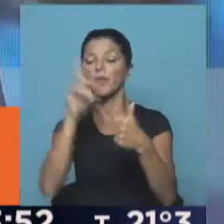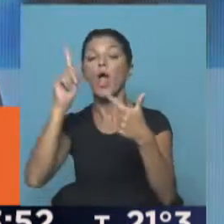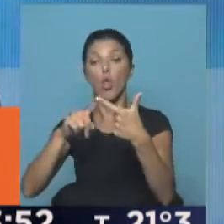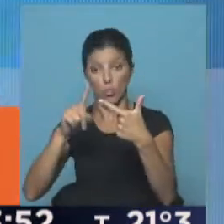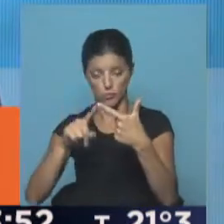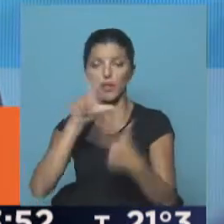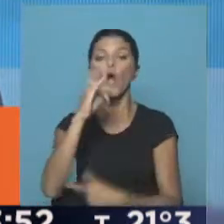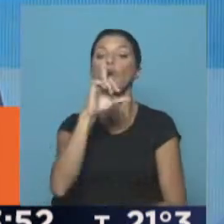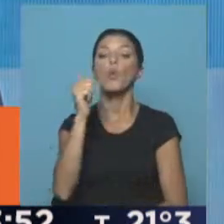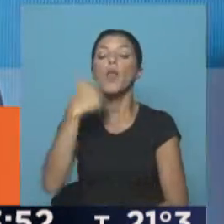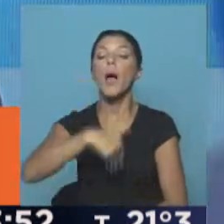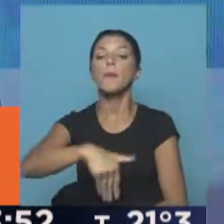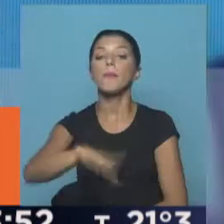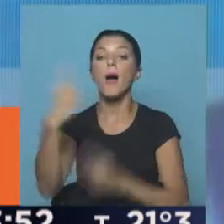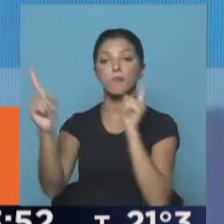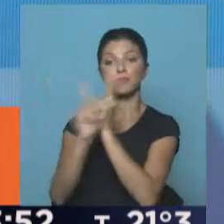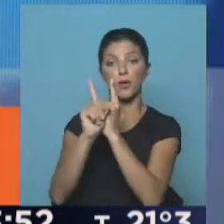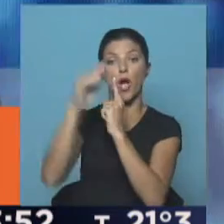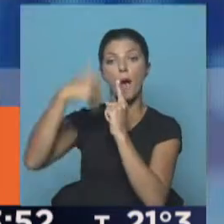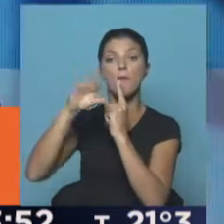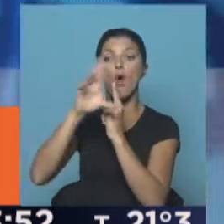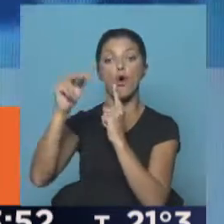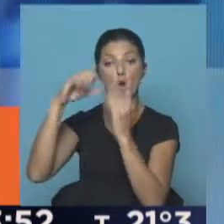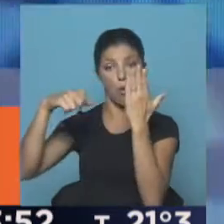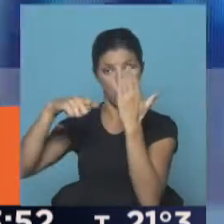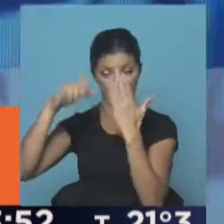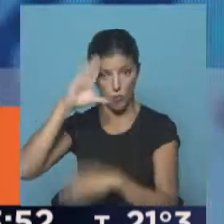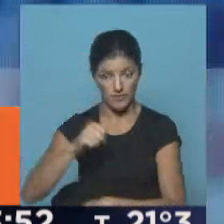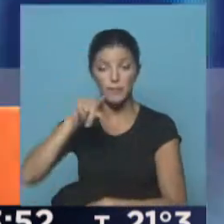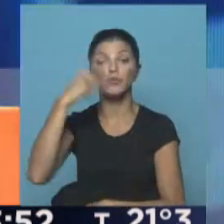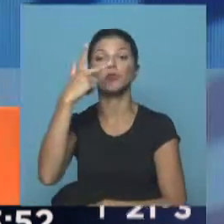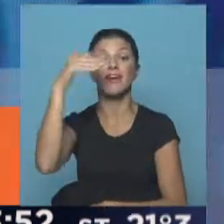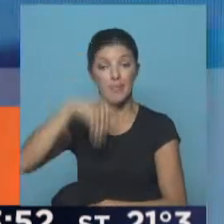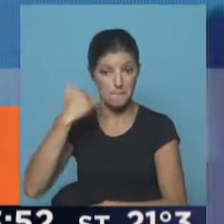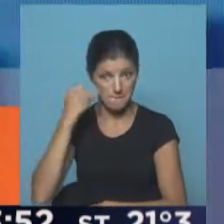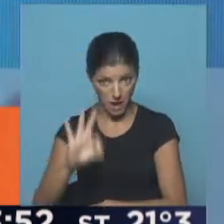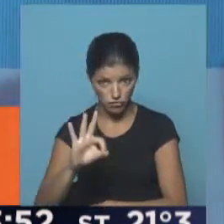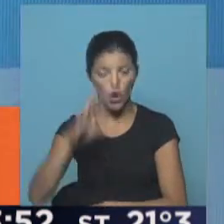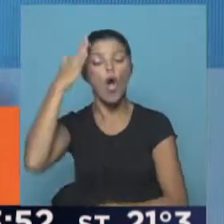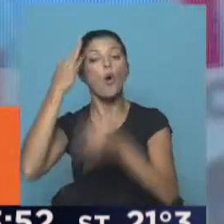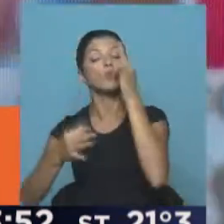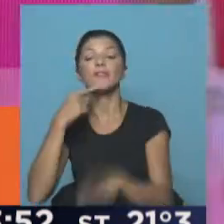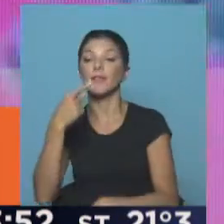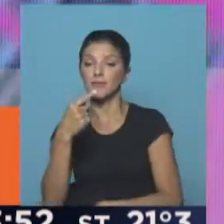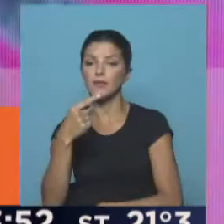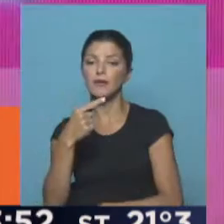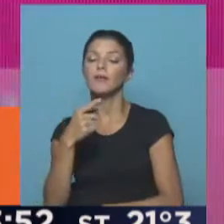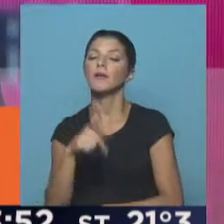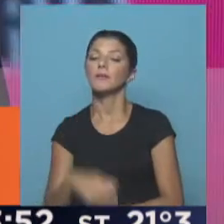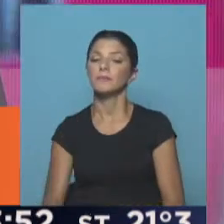da Silva verá la cara del juez Moro, de Sergio Moro, el 3 de mayo en Curitiba, y desde la justicia aseguran